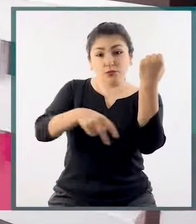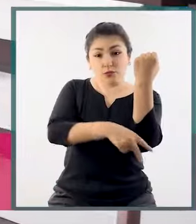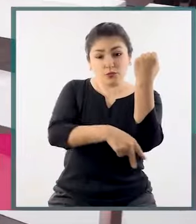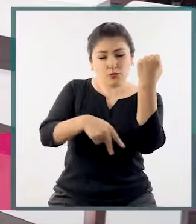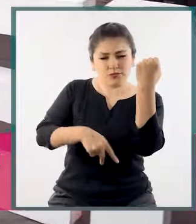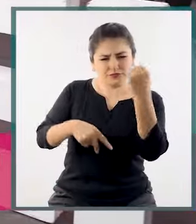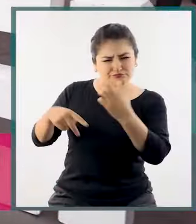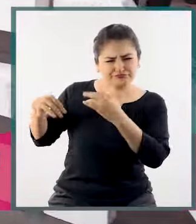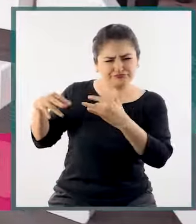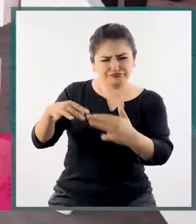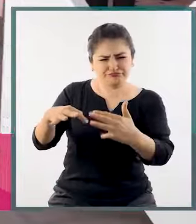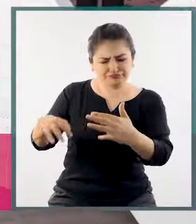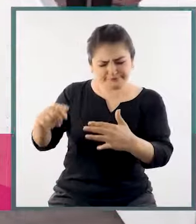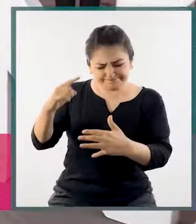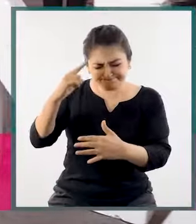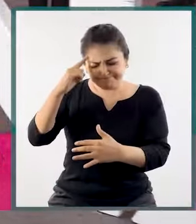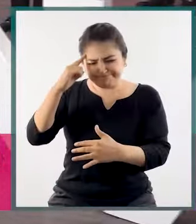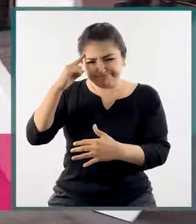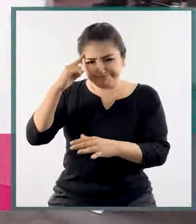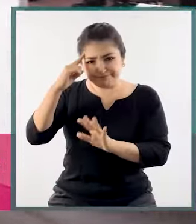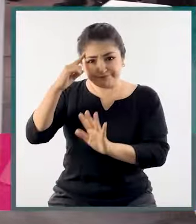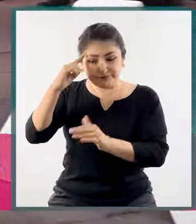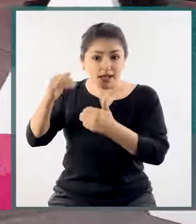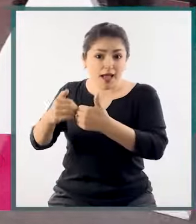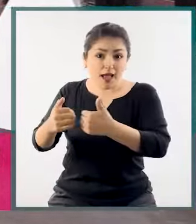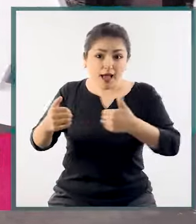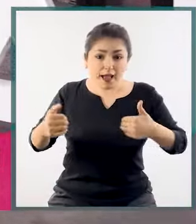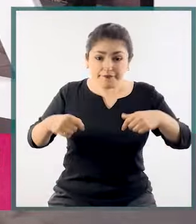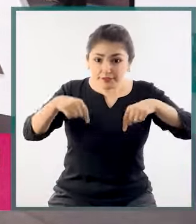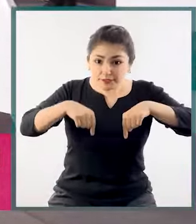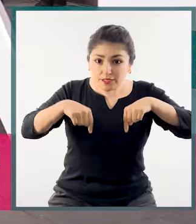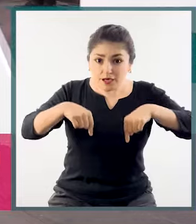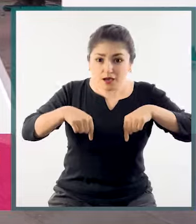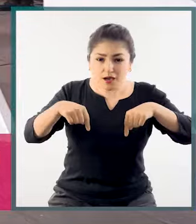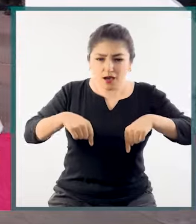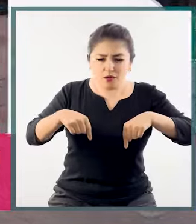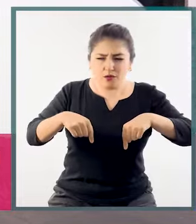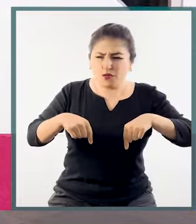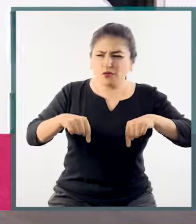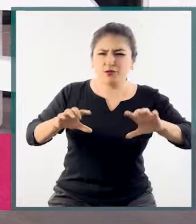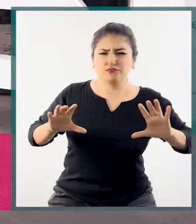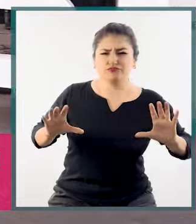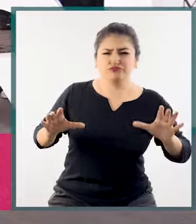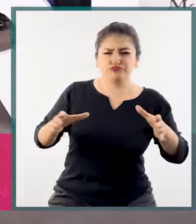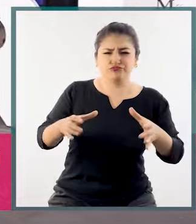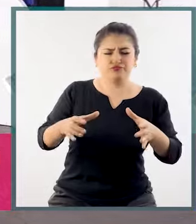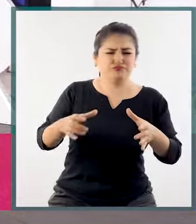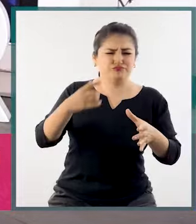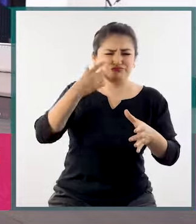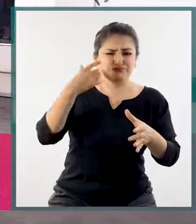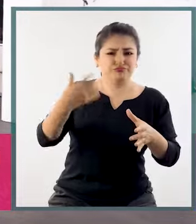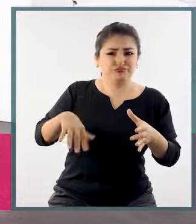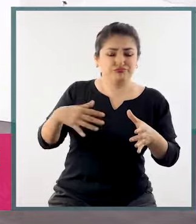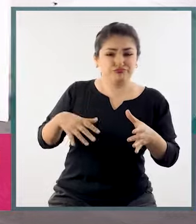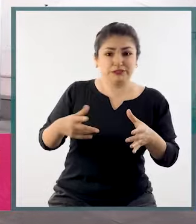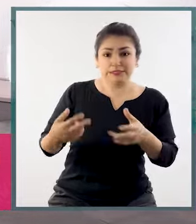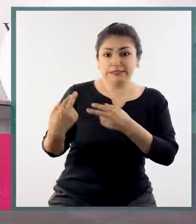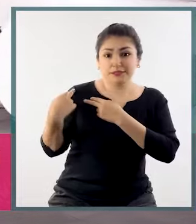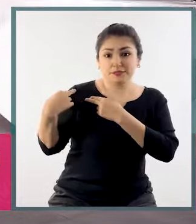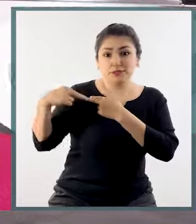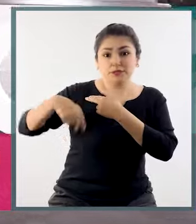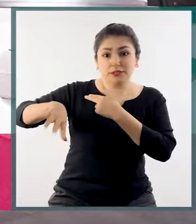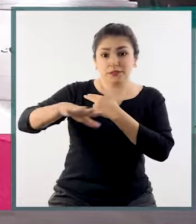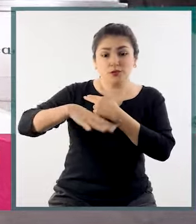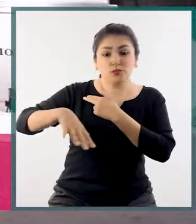Solo horas de conmemorar el bicentenario de la Batalla de Junín, estamos a punto de disfrutar de un espectáculo increíble a cargo